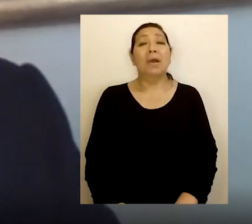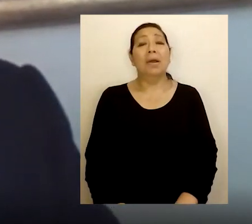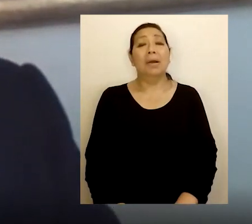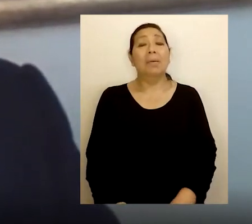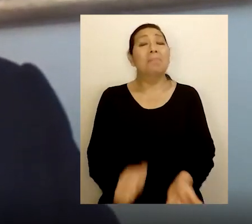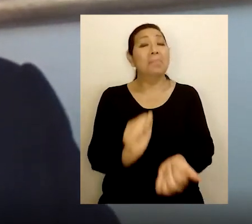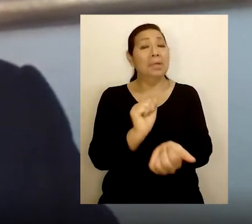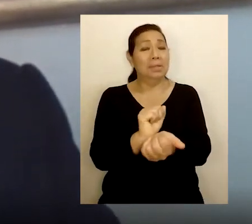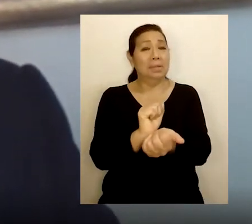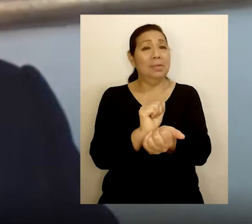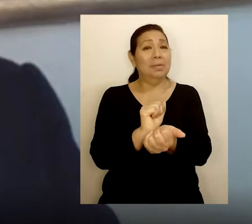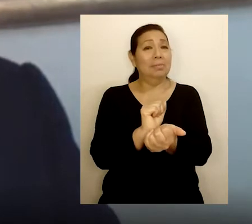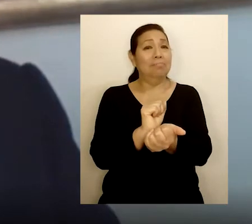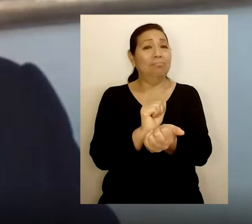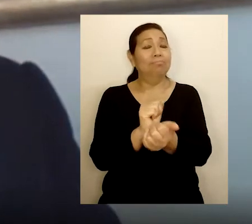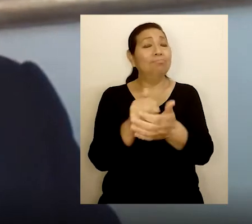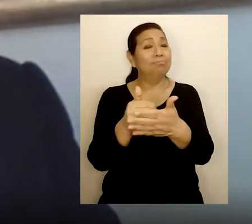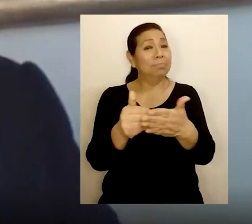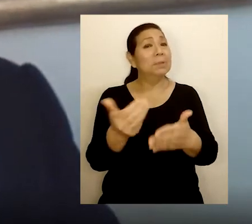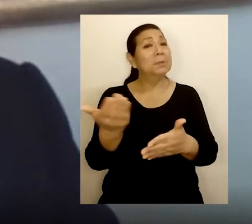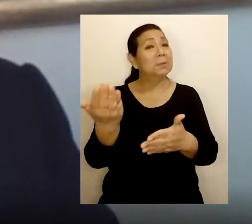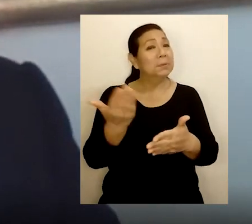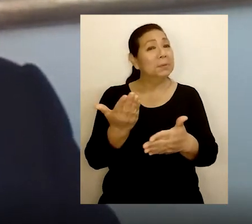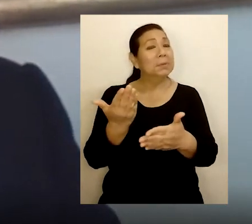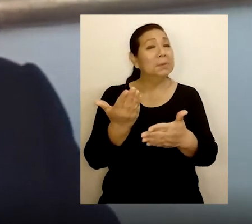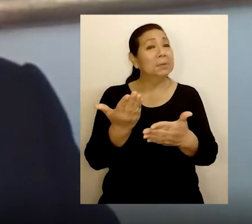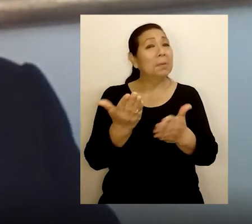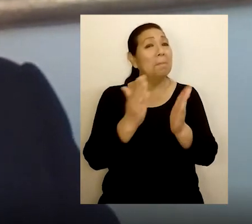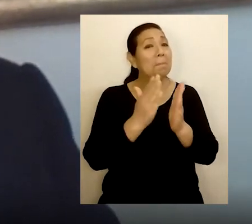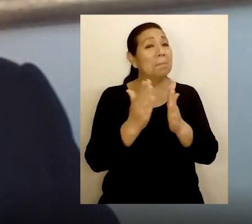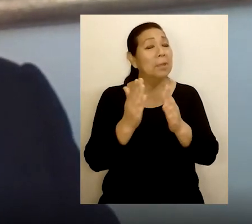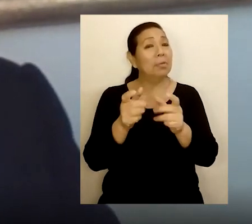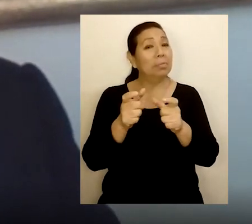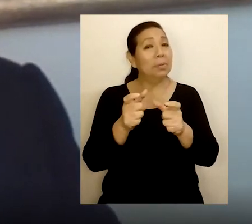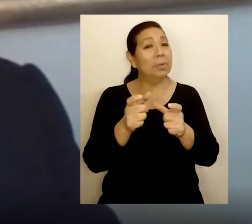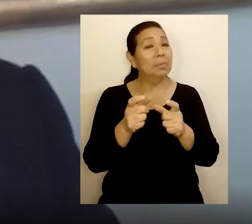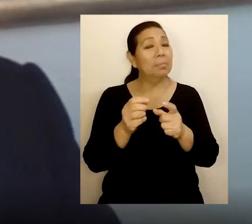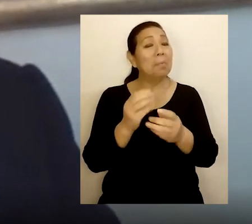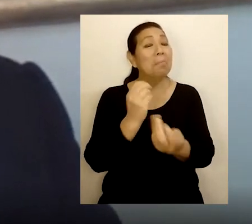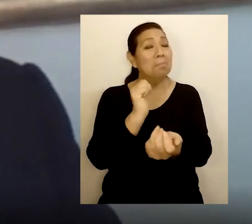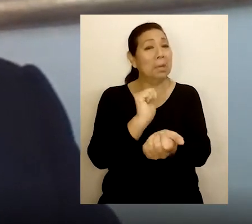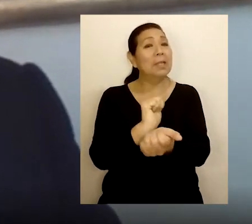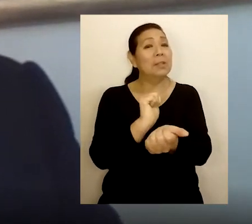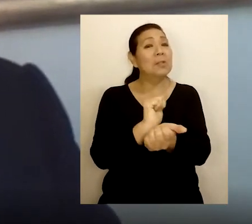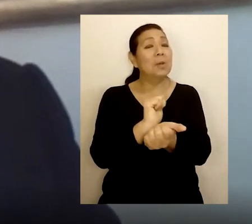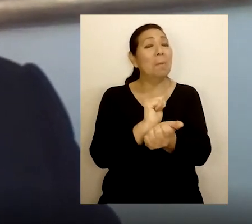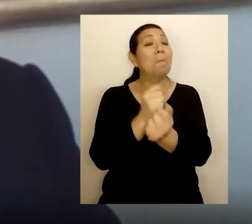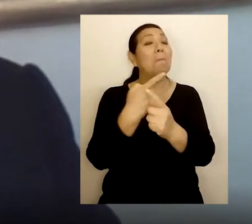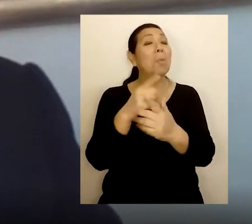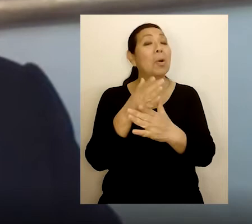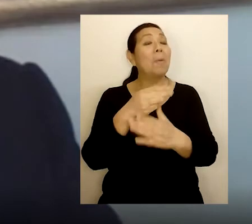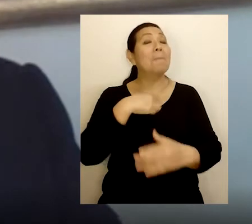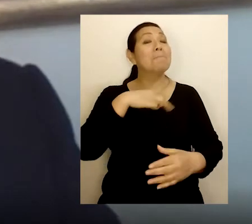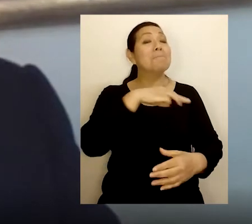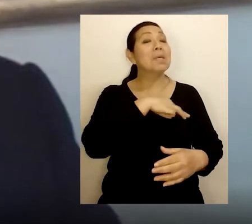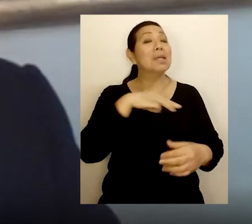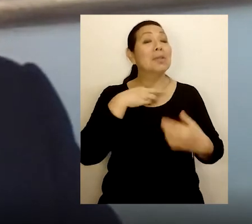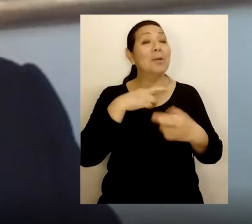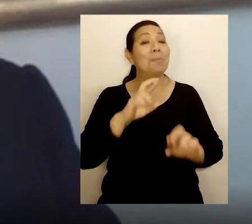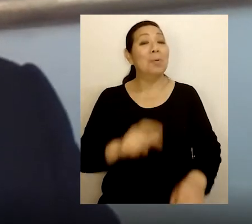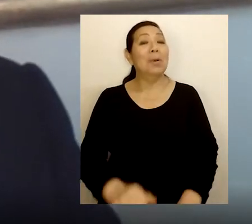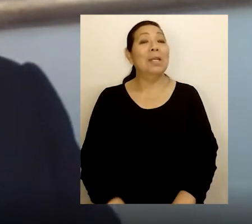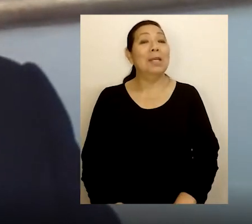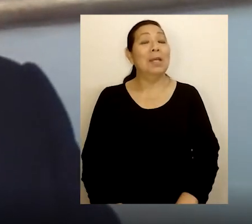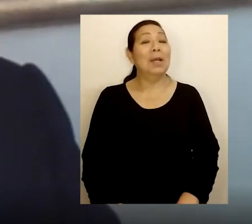prisión preventiva, es decir, solicitud de una medida cautelar de prisión preventiva por parte del Ministerio